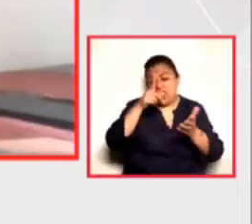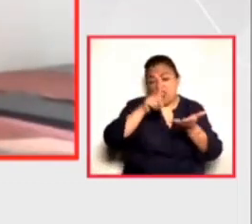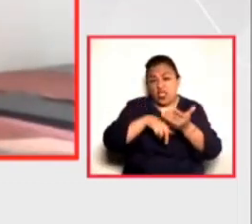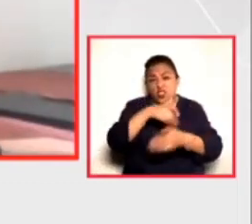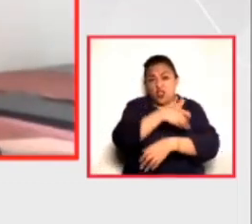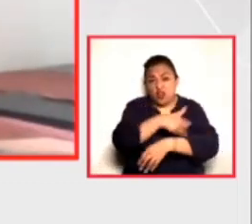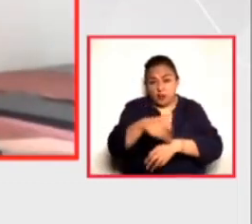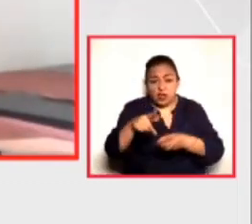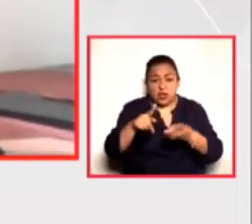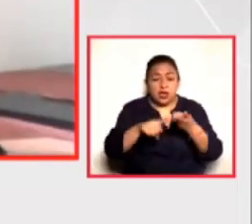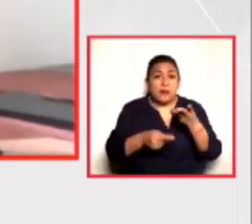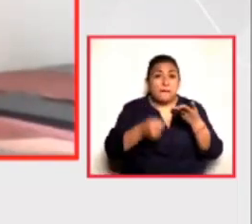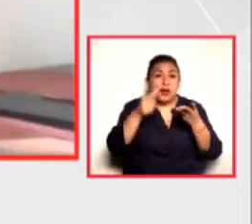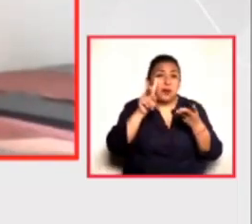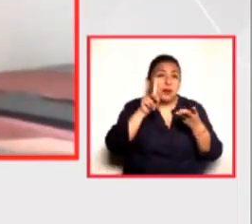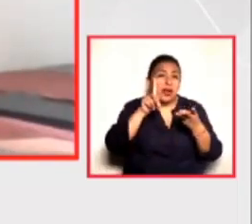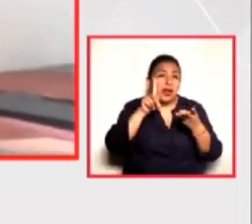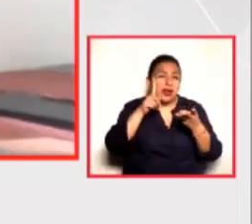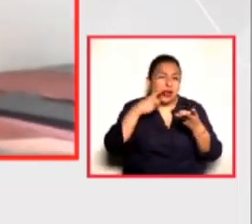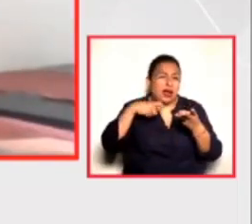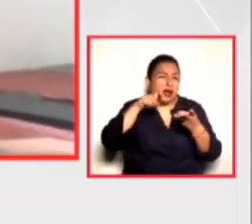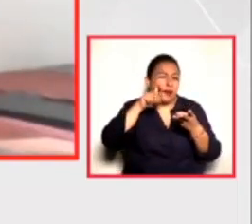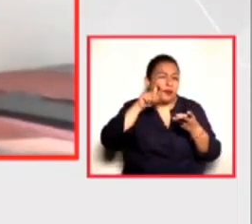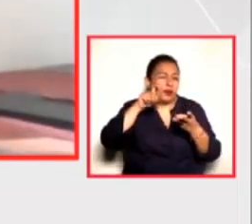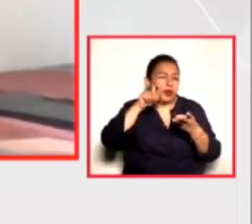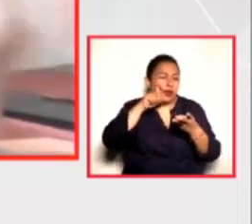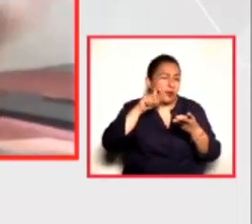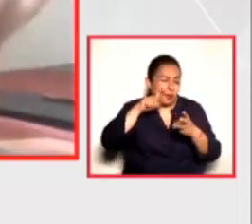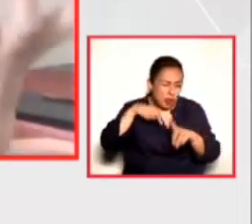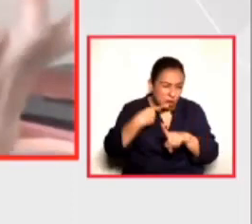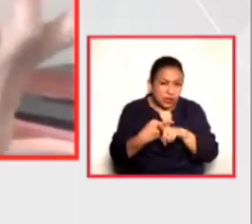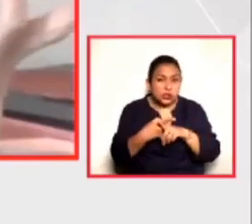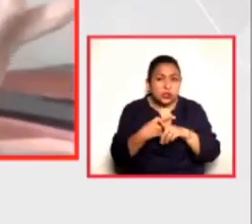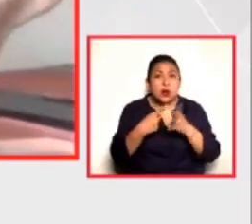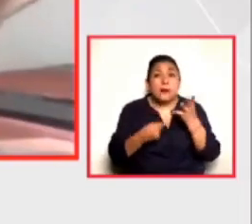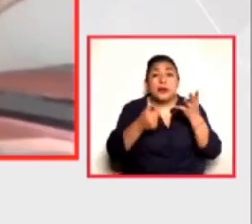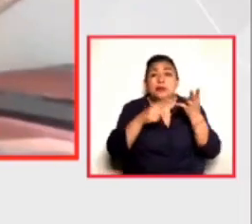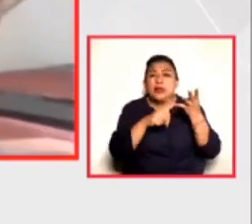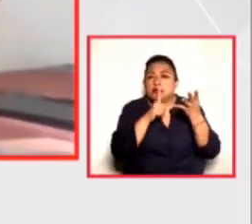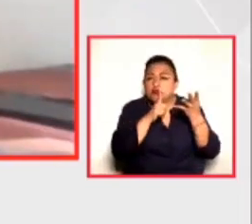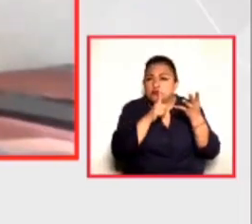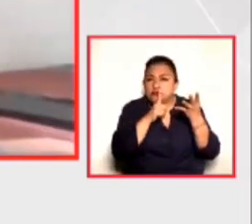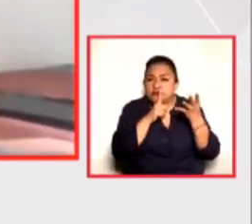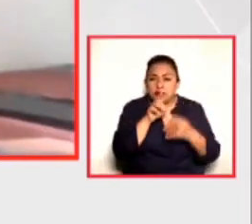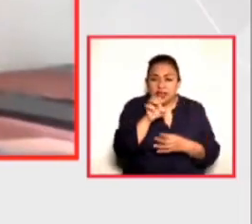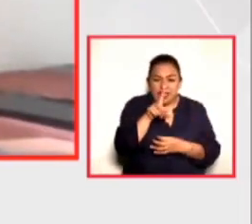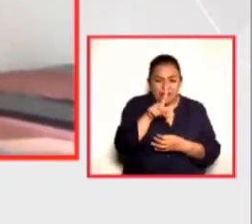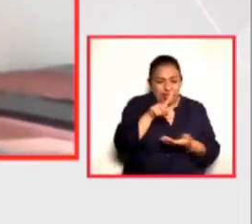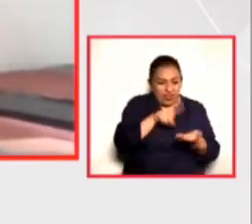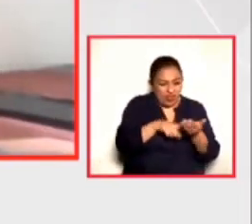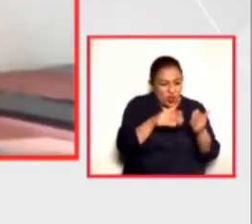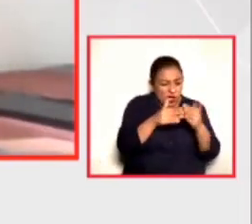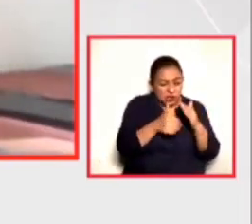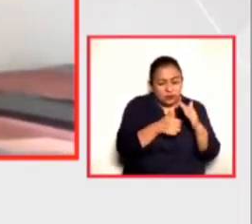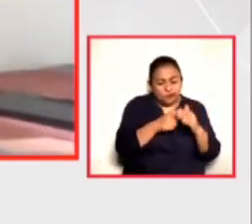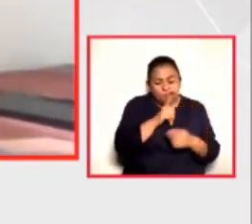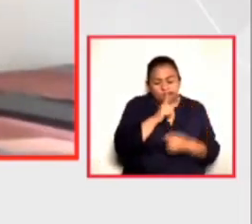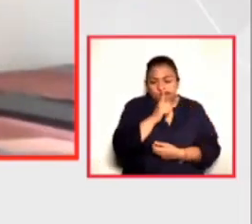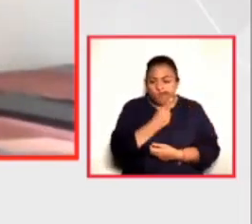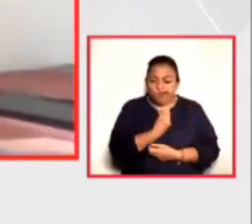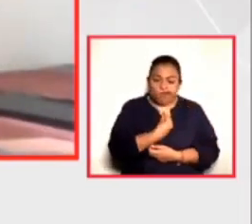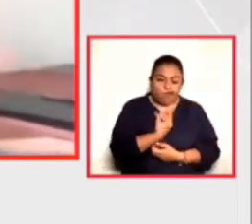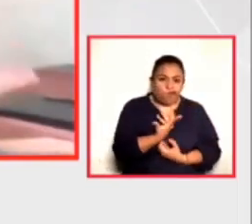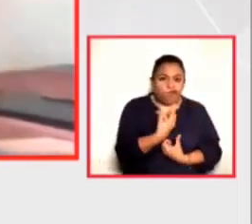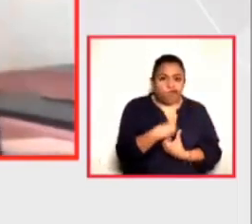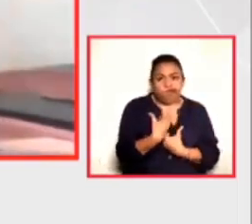violación, del primer silencio. Eva no puede con lo que ocurre en su casa, guarda silencio. Por eso es que tarda